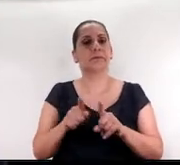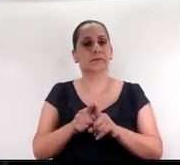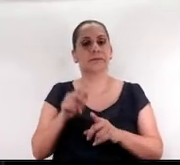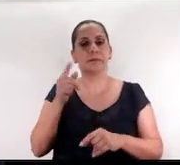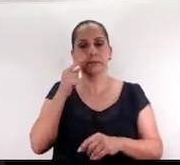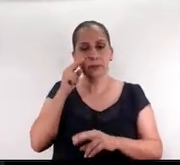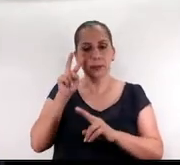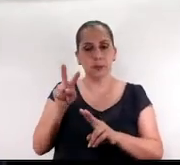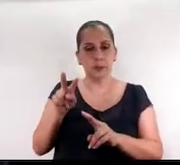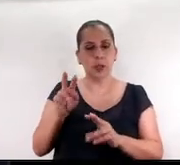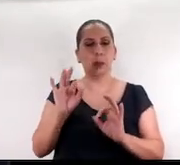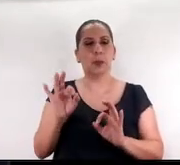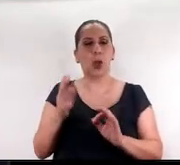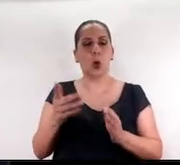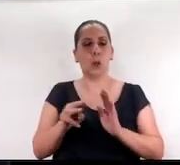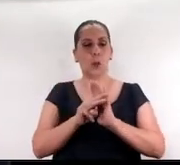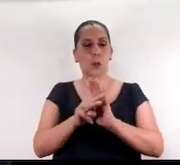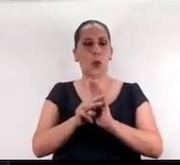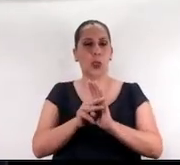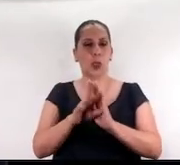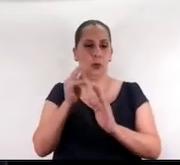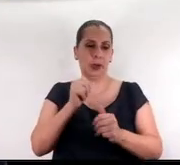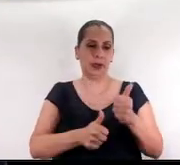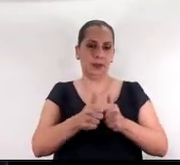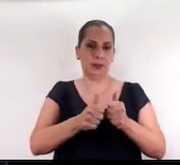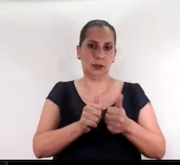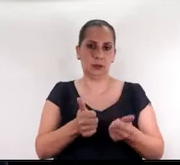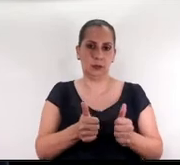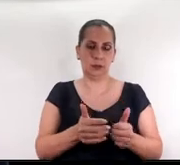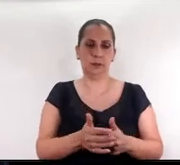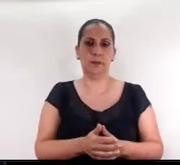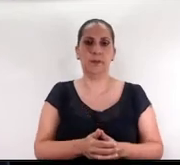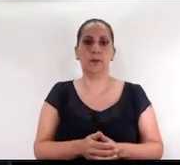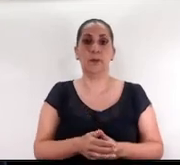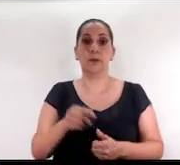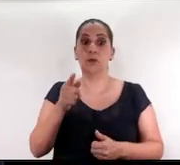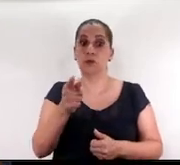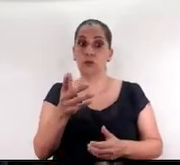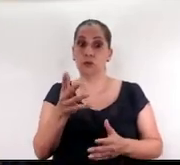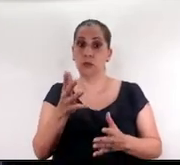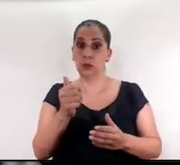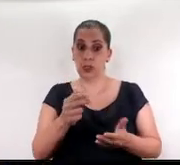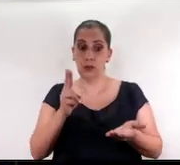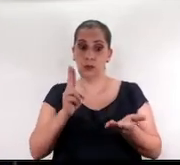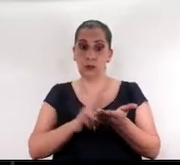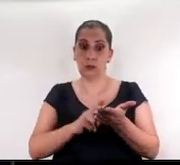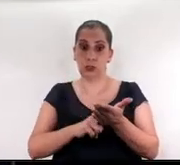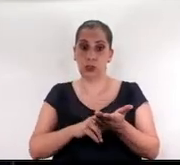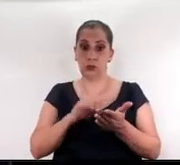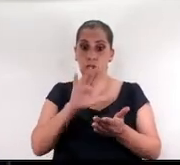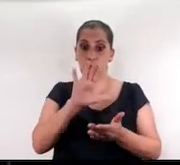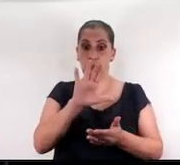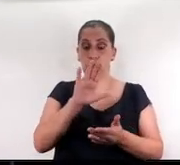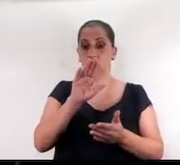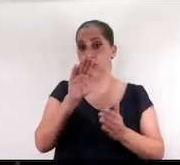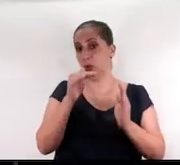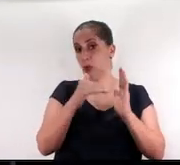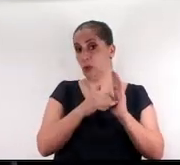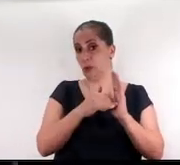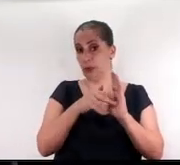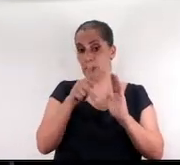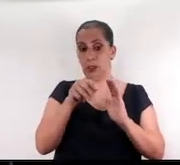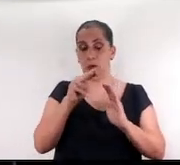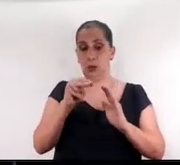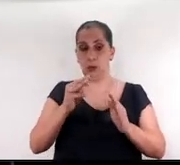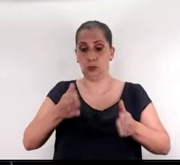el modelo de licitación. Porque si usted quiere contratar 5.000 kilómetros de carretera de mantenimiento